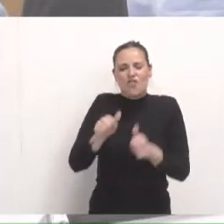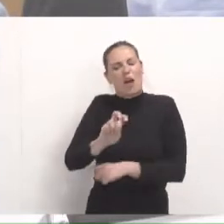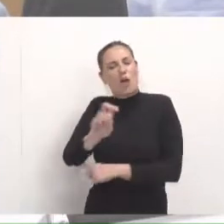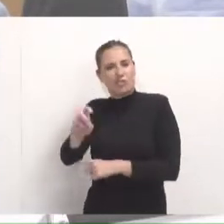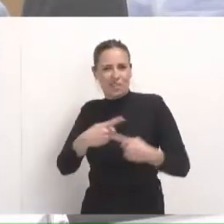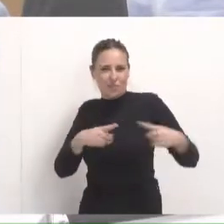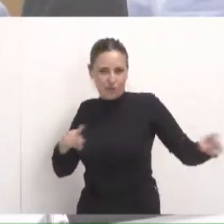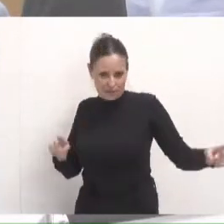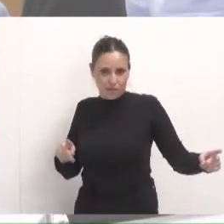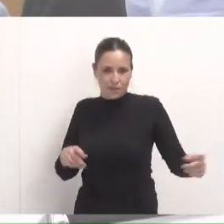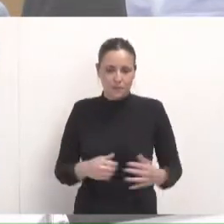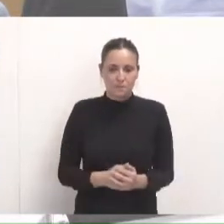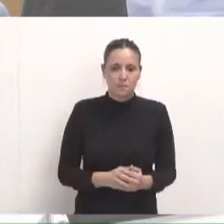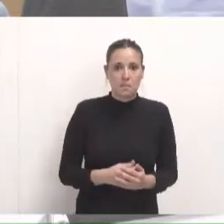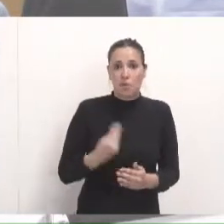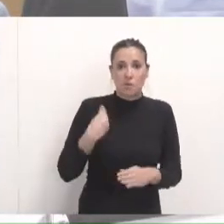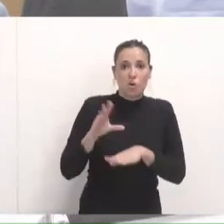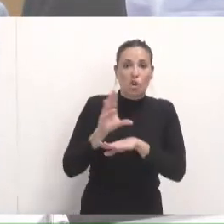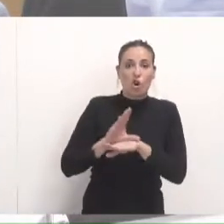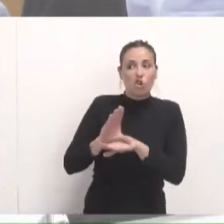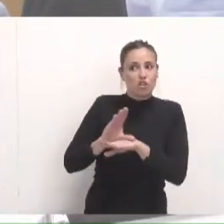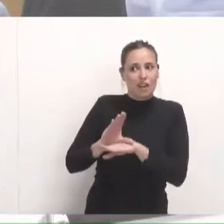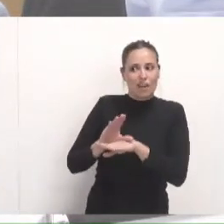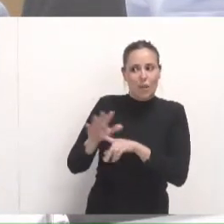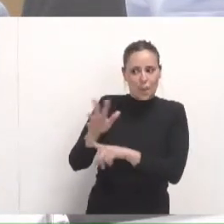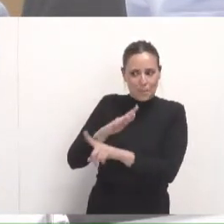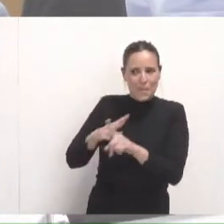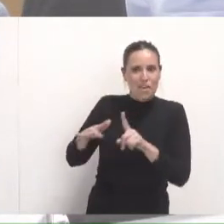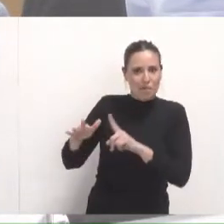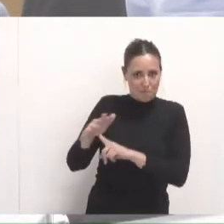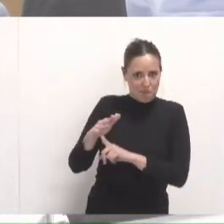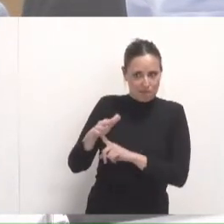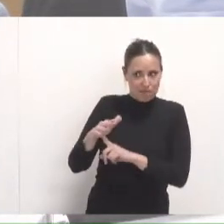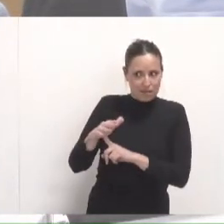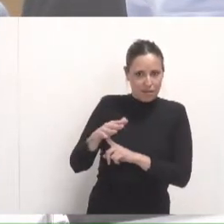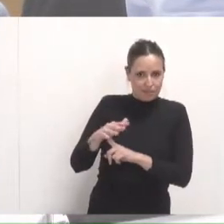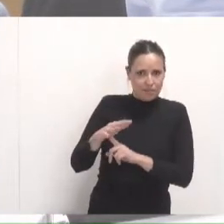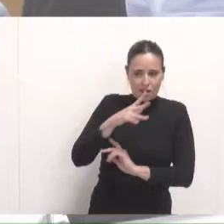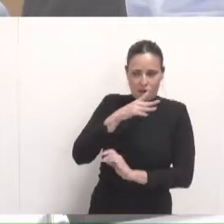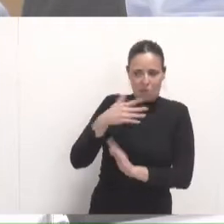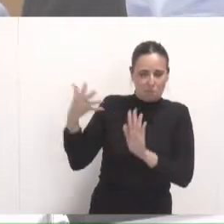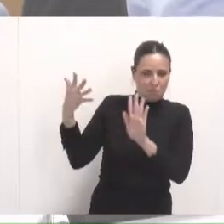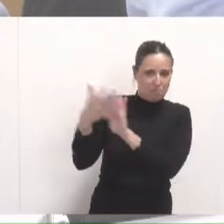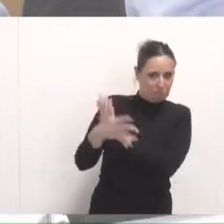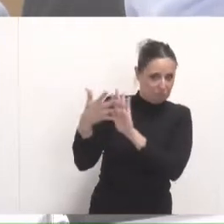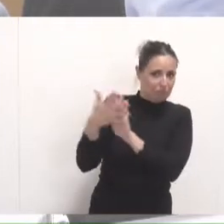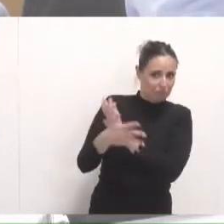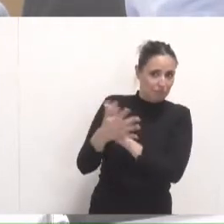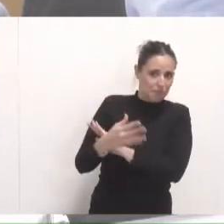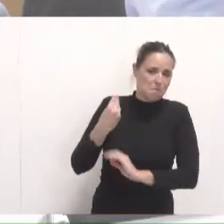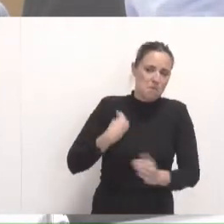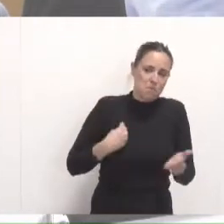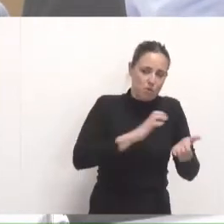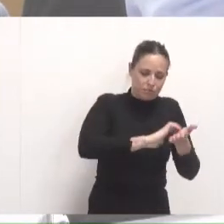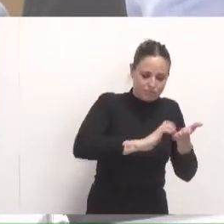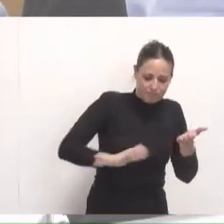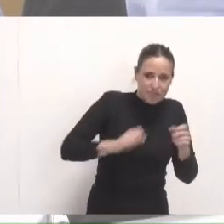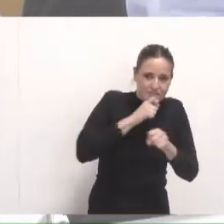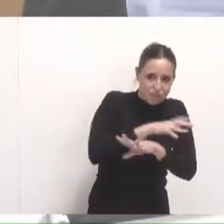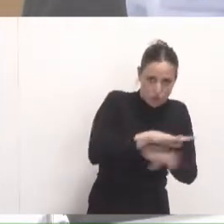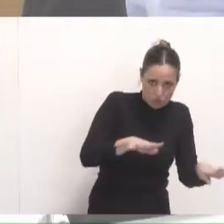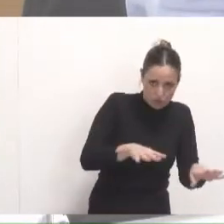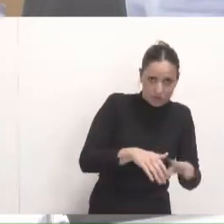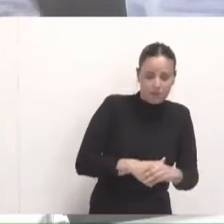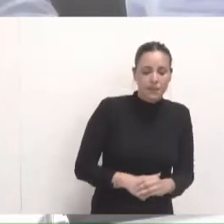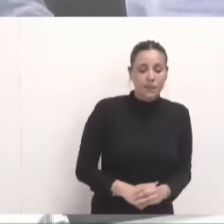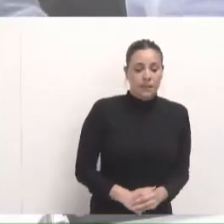el consejero de Medio Ambiente podrá explicar a raíz de esa hoja divulgadora que ha editado el área. Bueno, en el